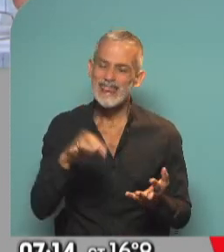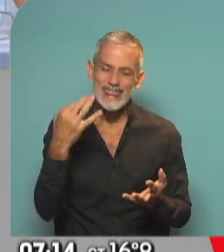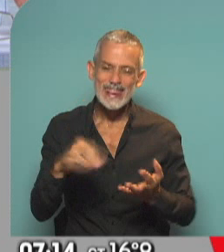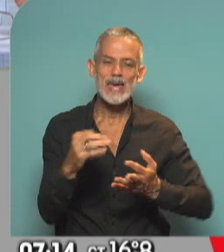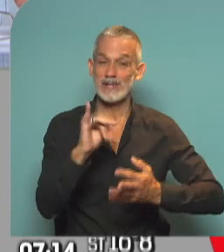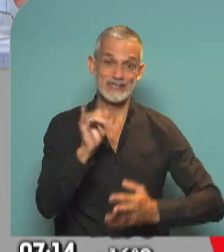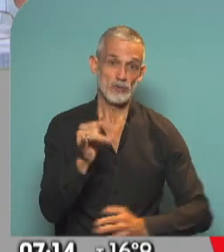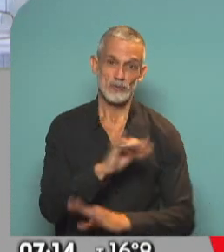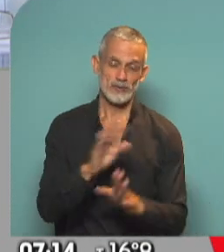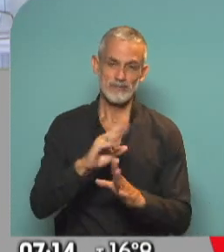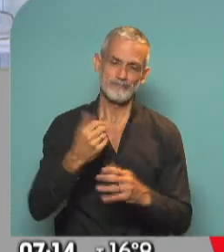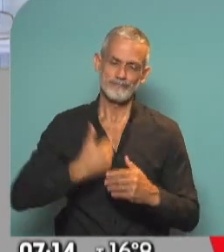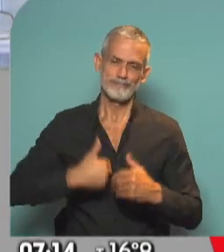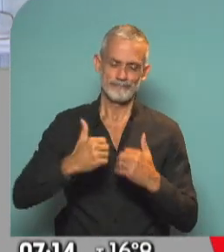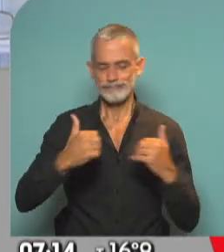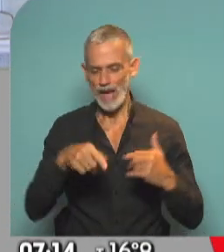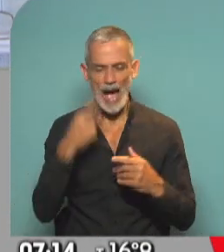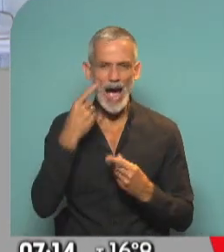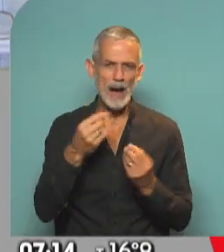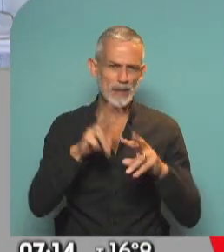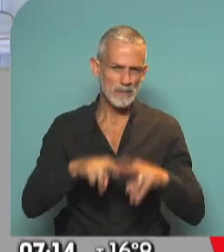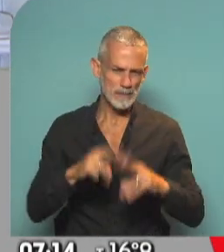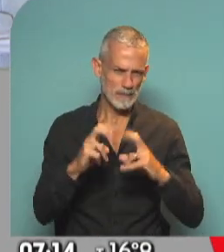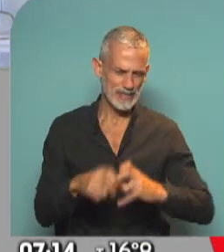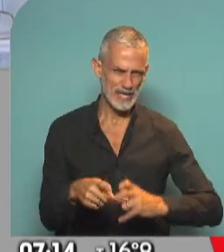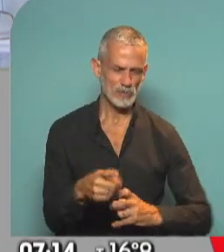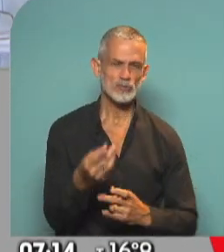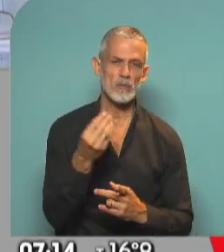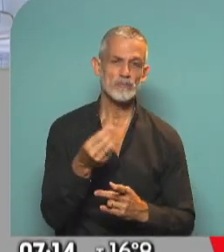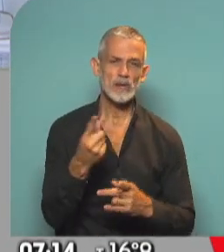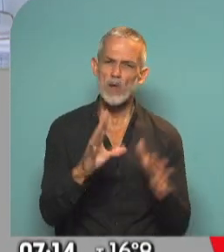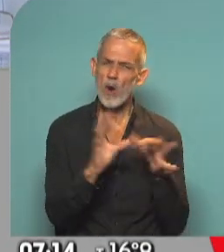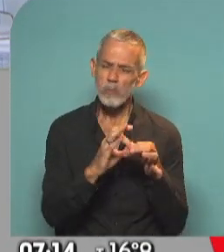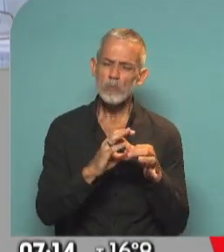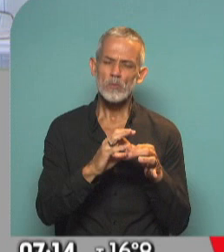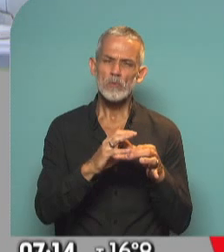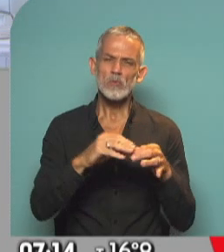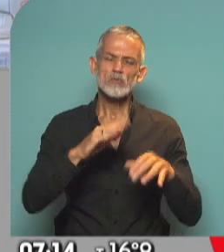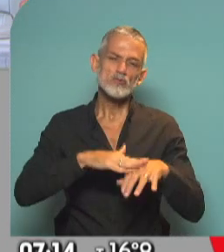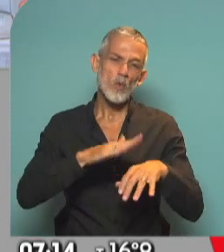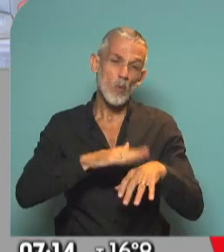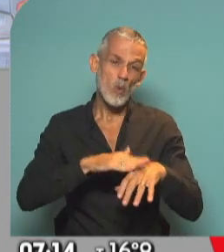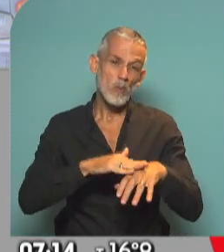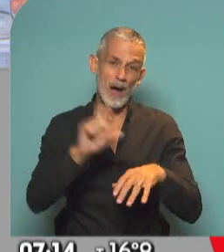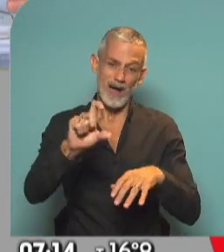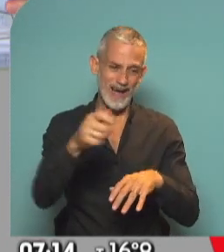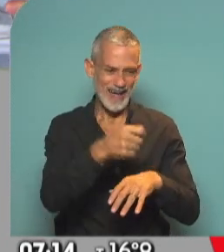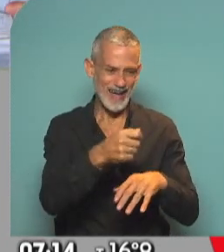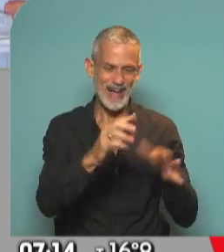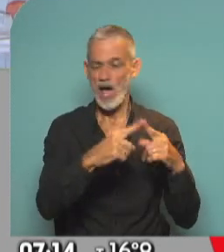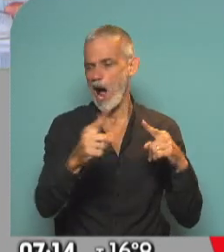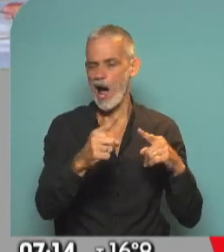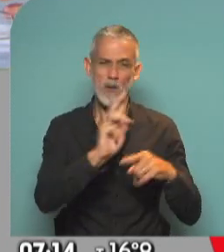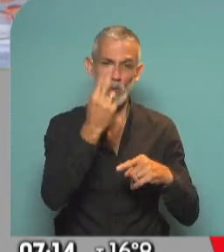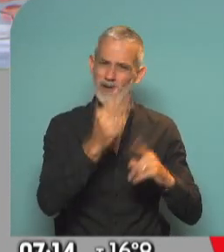haber una autopsia. Hasta ahora no hay nada que indique que el paciente murió porque le dieron dióxido de cloro, que haya una relación directa. Le dieron